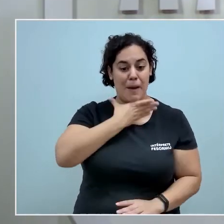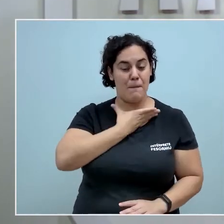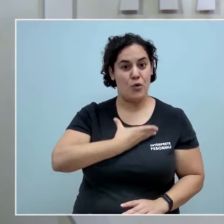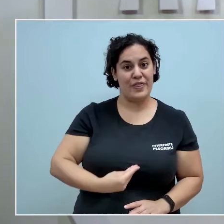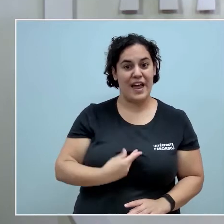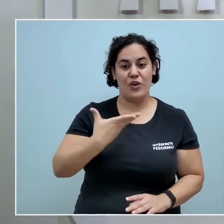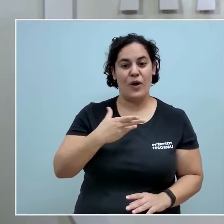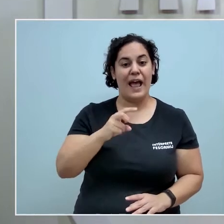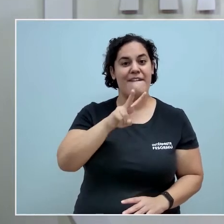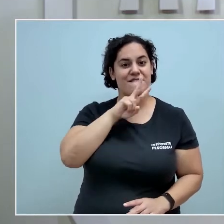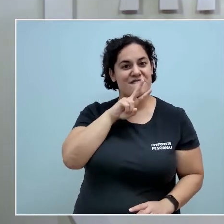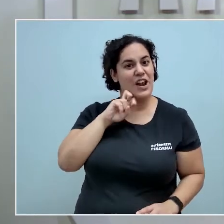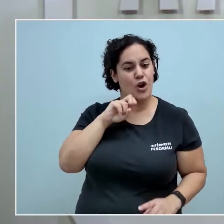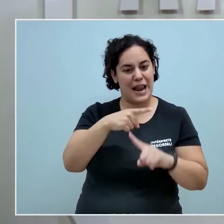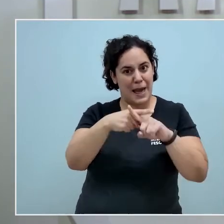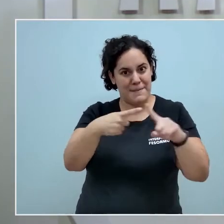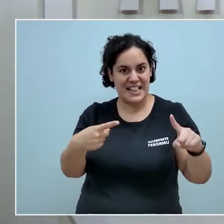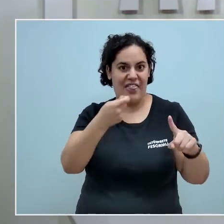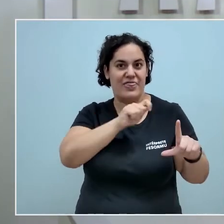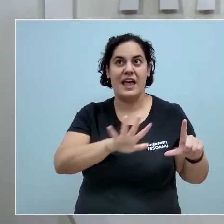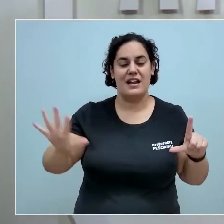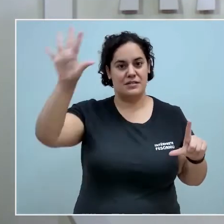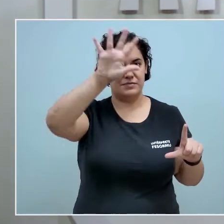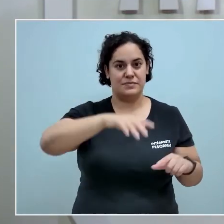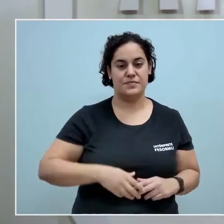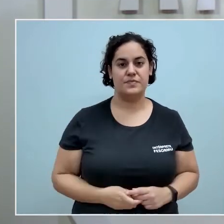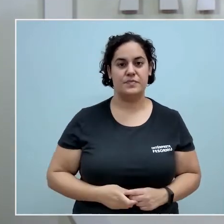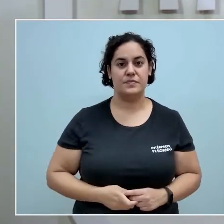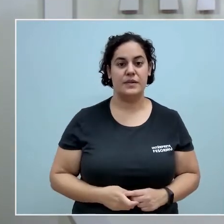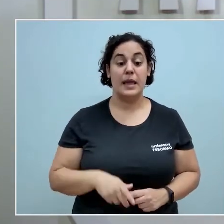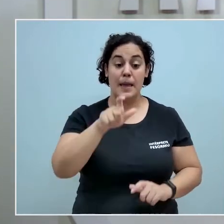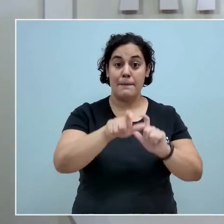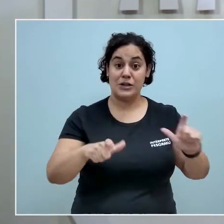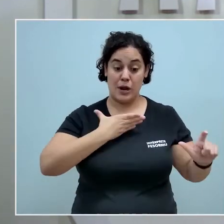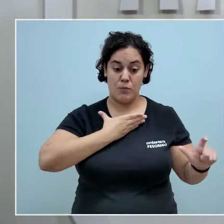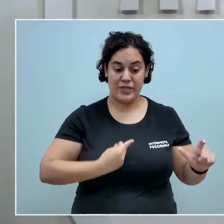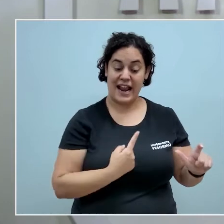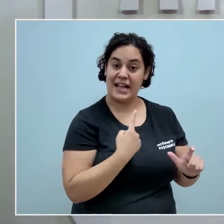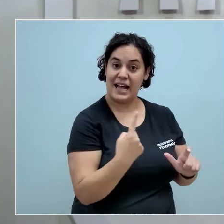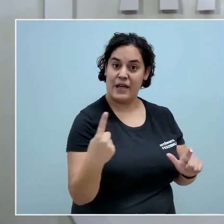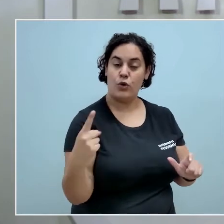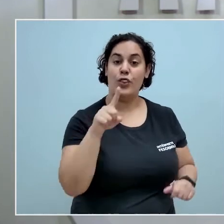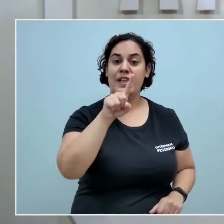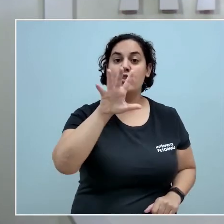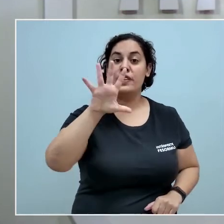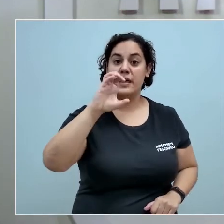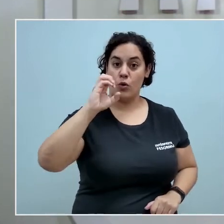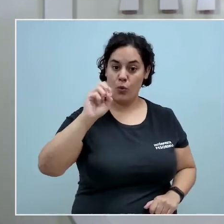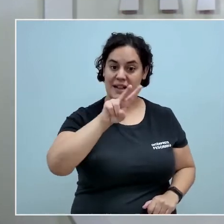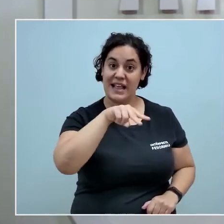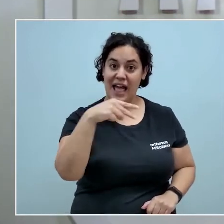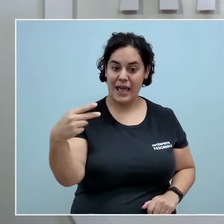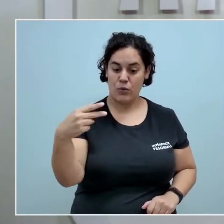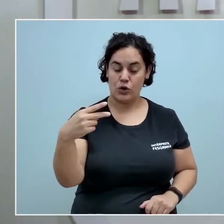mitad que cualquier otro español. Por cada murciano vamos a recibir 150 euros menos de lo que recibirá